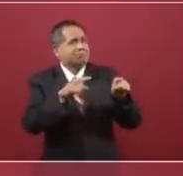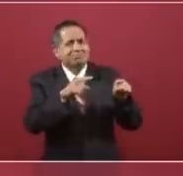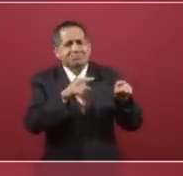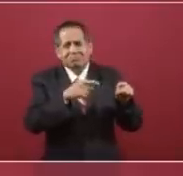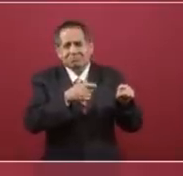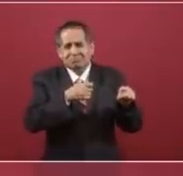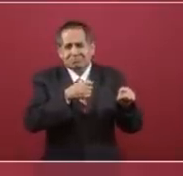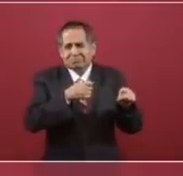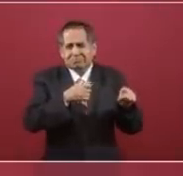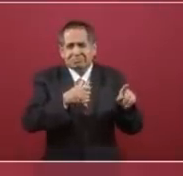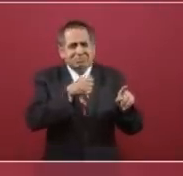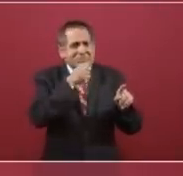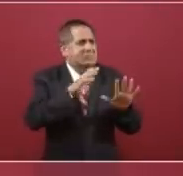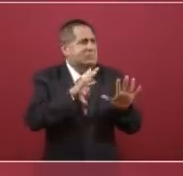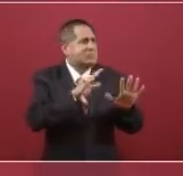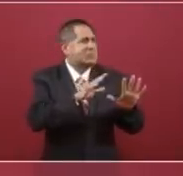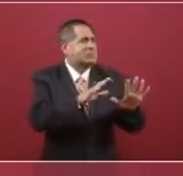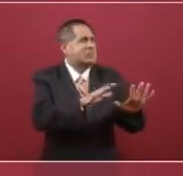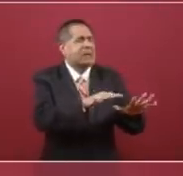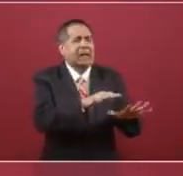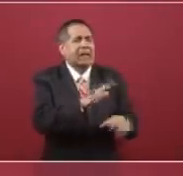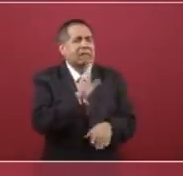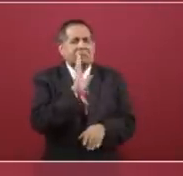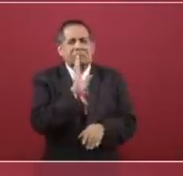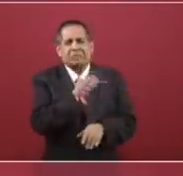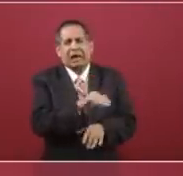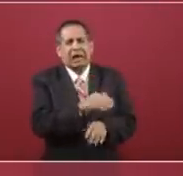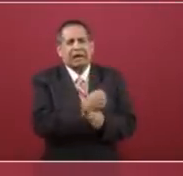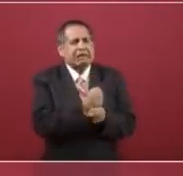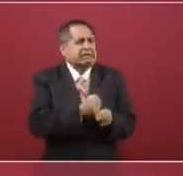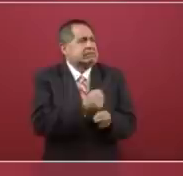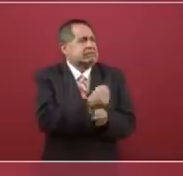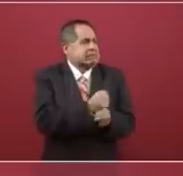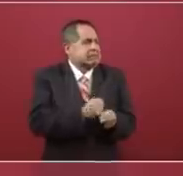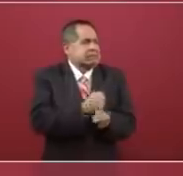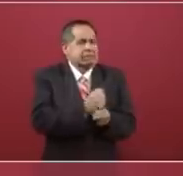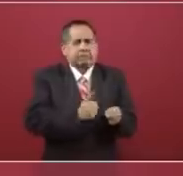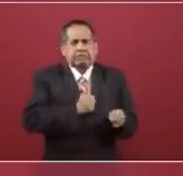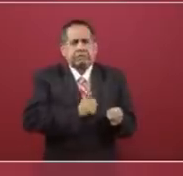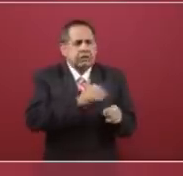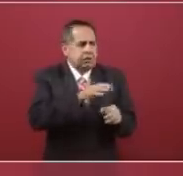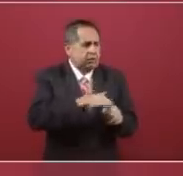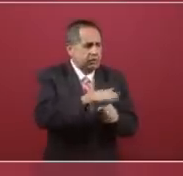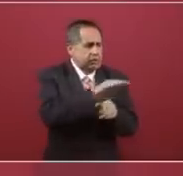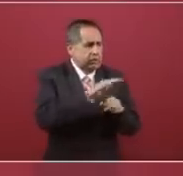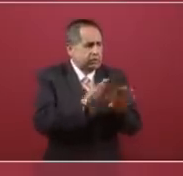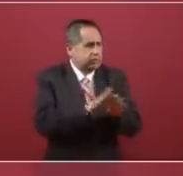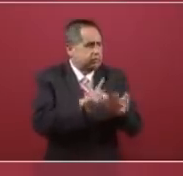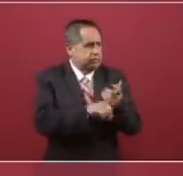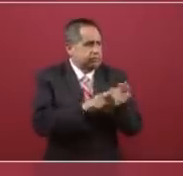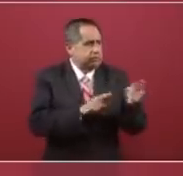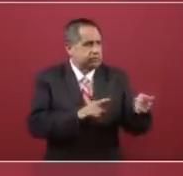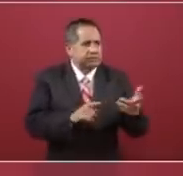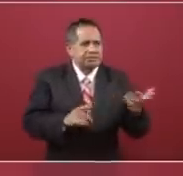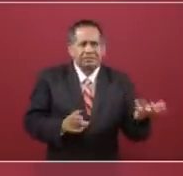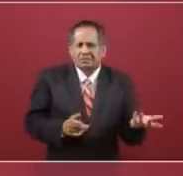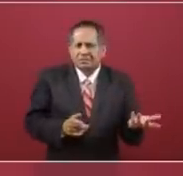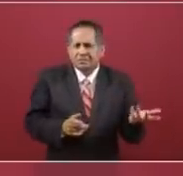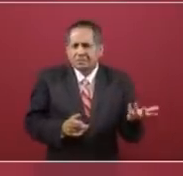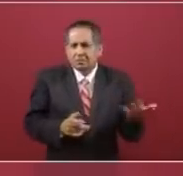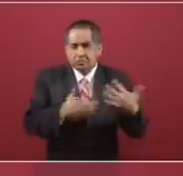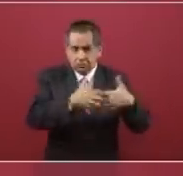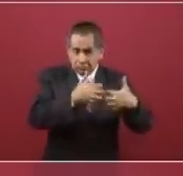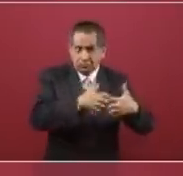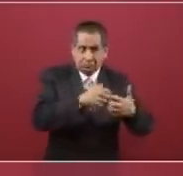eh deterioradas eh con todo lo que significa operar así una